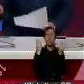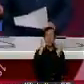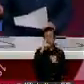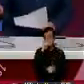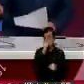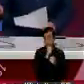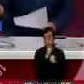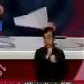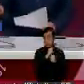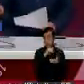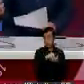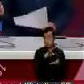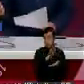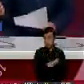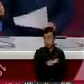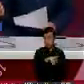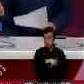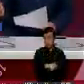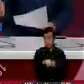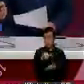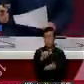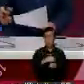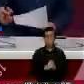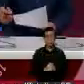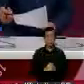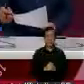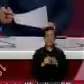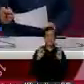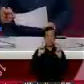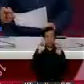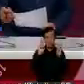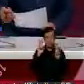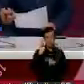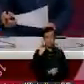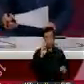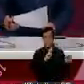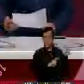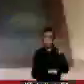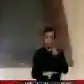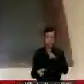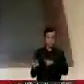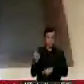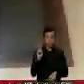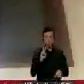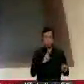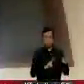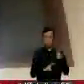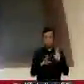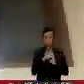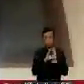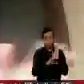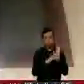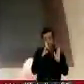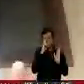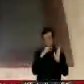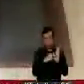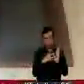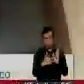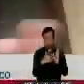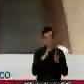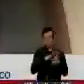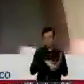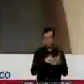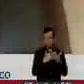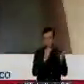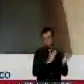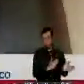debería mantenerse? No, ese es un tema que lo analizamos, es un tema inconstitucional, por ello fuimos a la